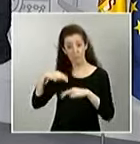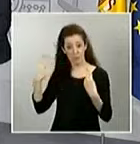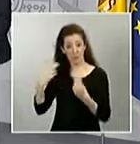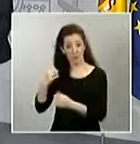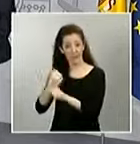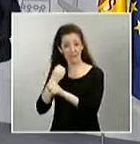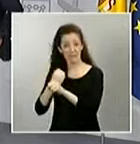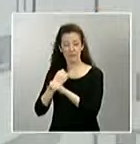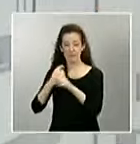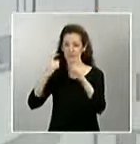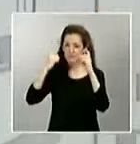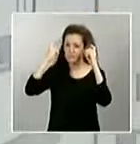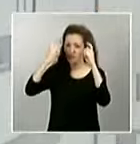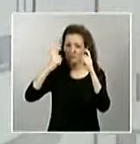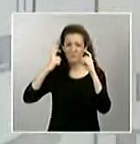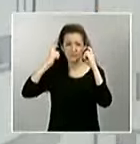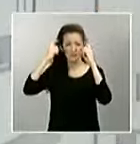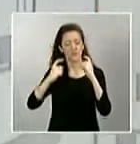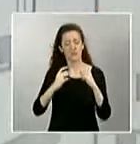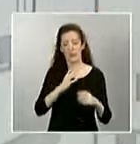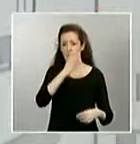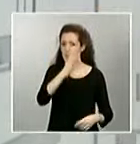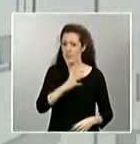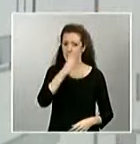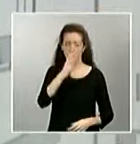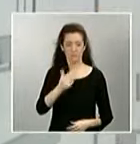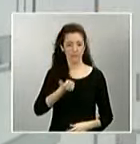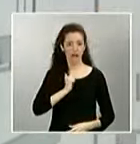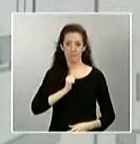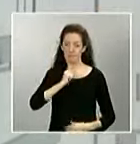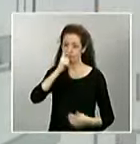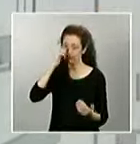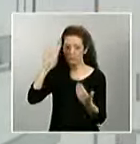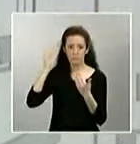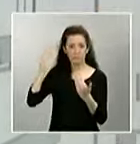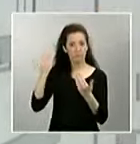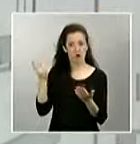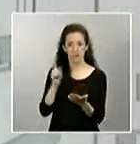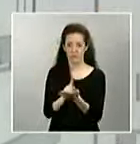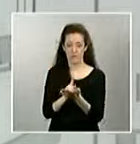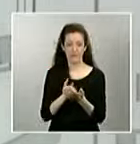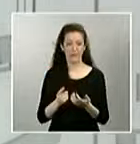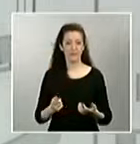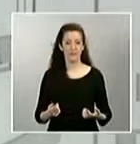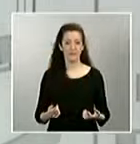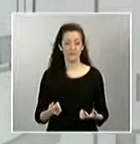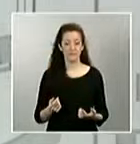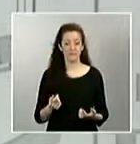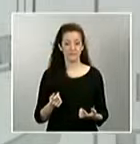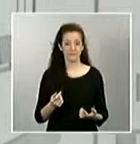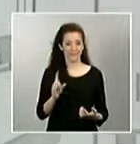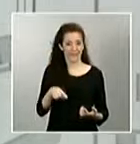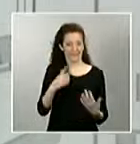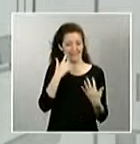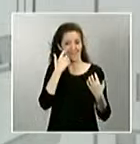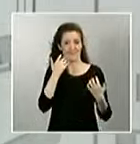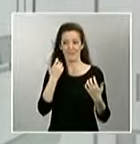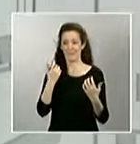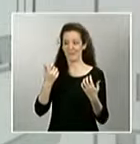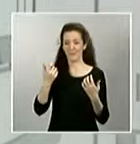Aprovecho para volver a felicitarles, como vengo haciendo estos días, y, además, evidencia la eficacia de las medidas que hemos